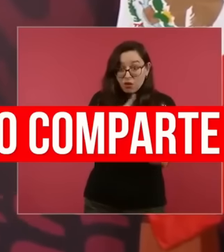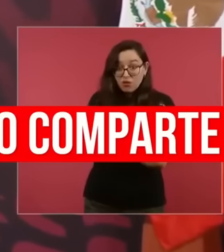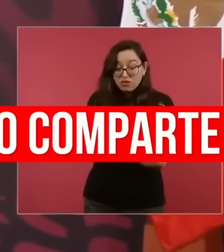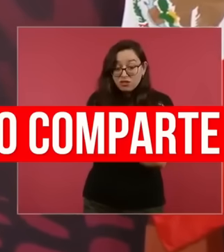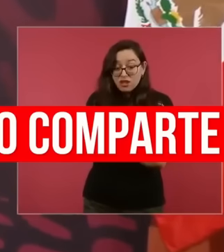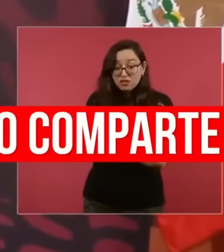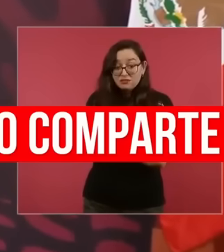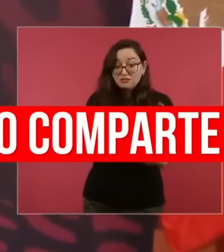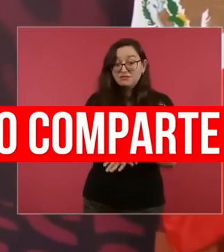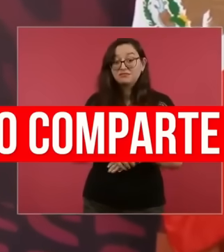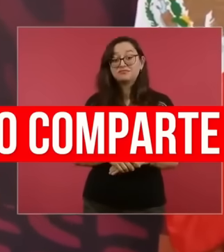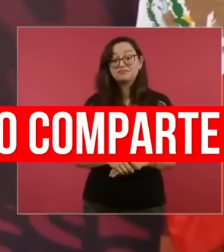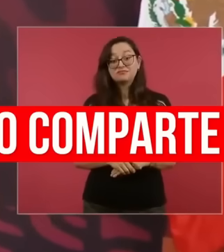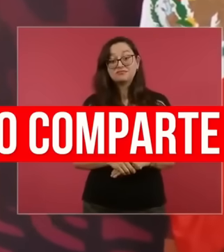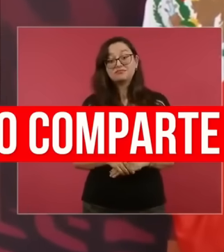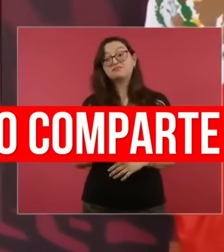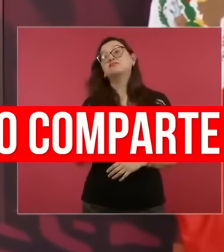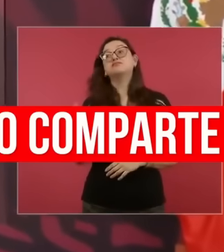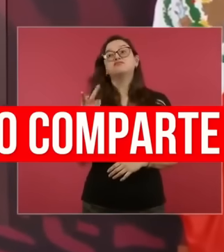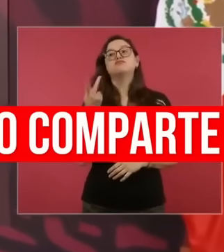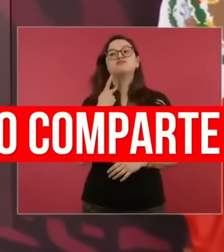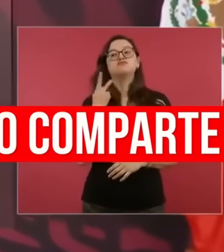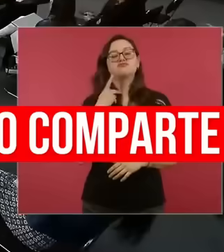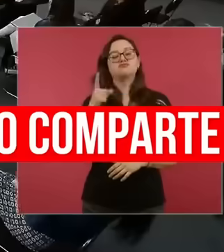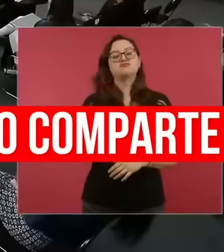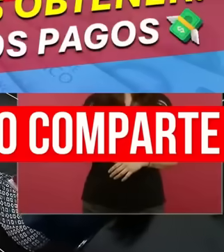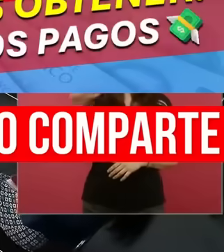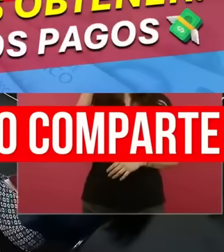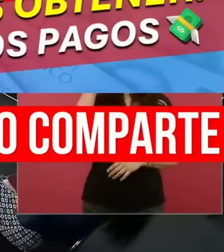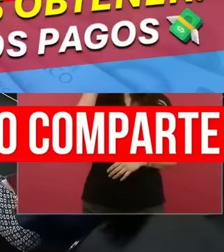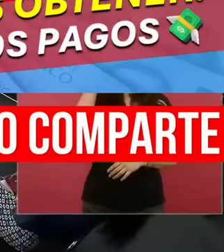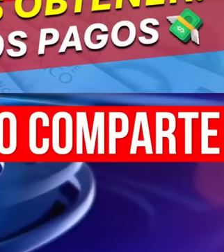politizado. Se va a quedar proceso para el lunes.